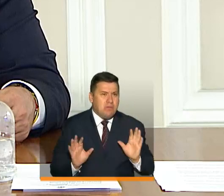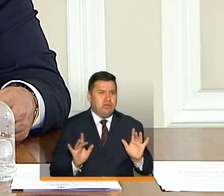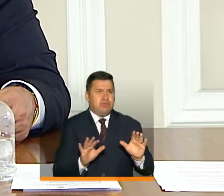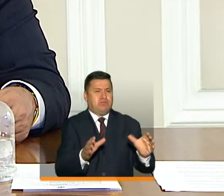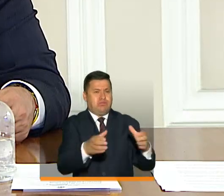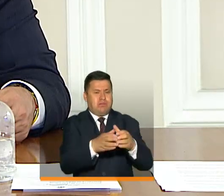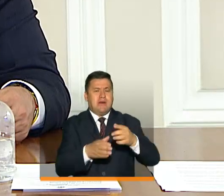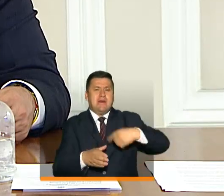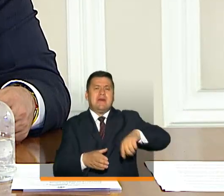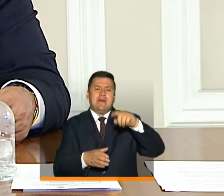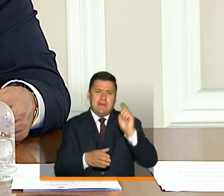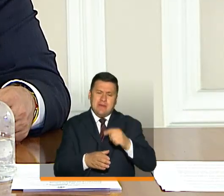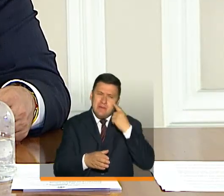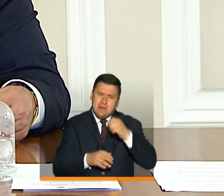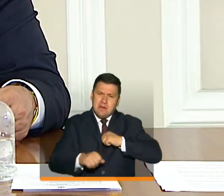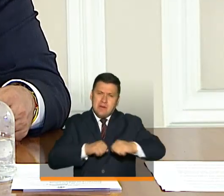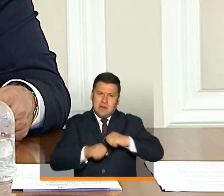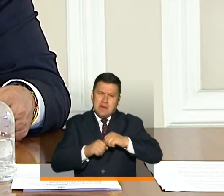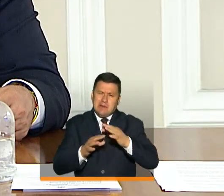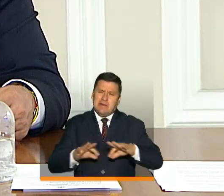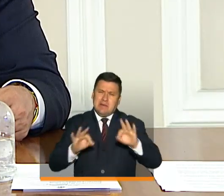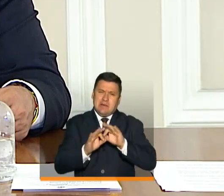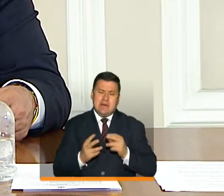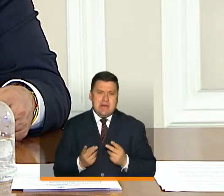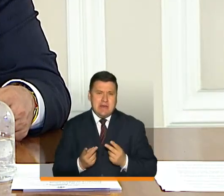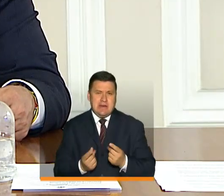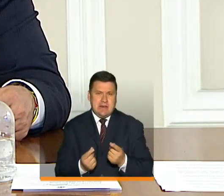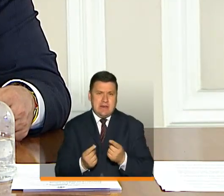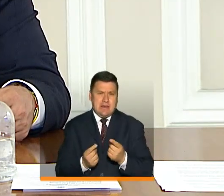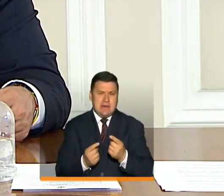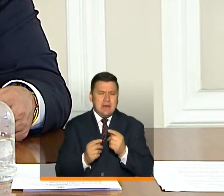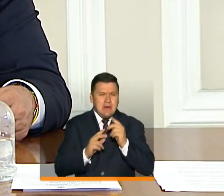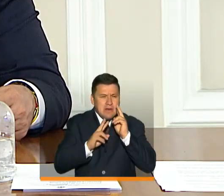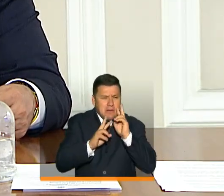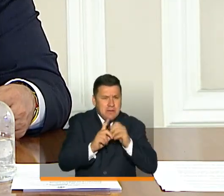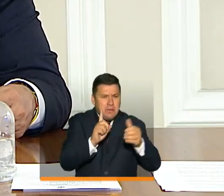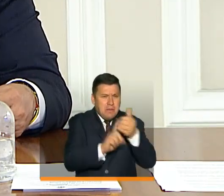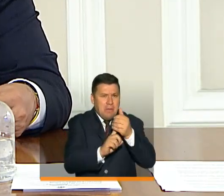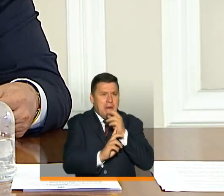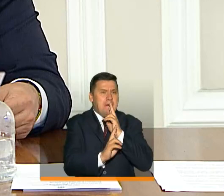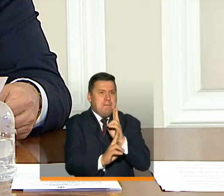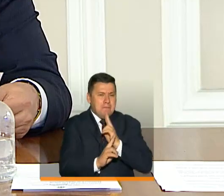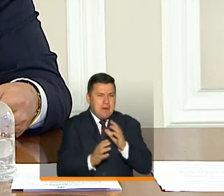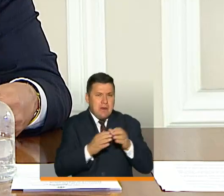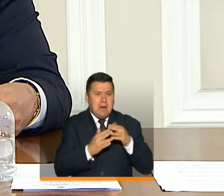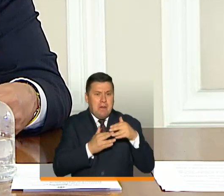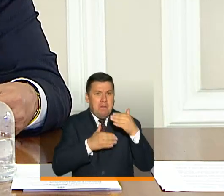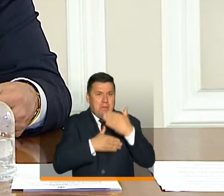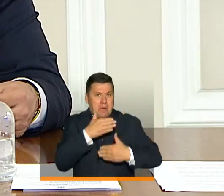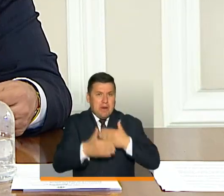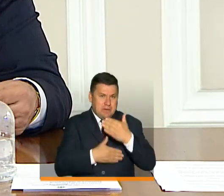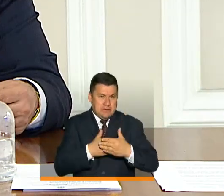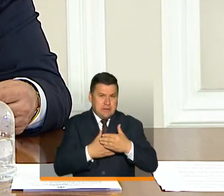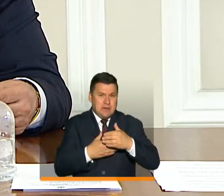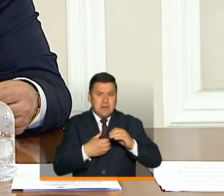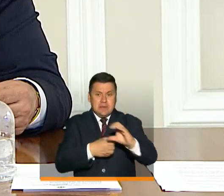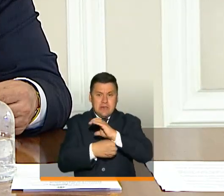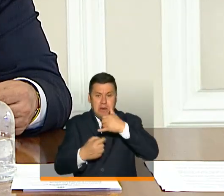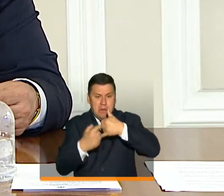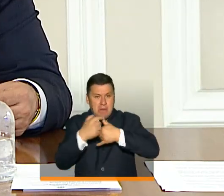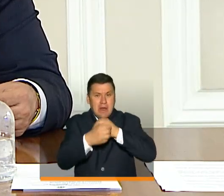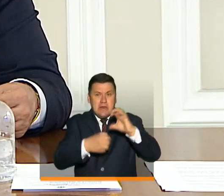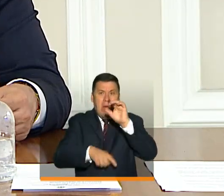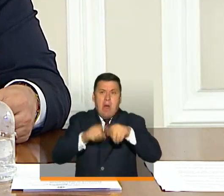conglomerados, sino que también se ha hecho un ejercicio muy rápido de depuración de casos que estaban en procesamiento en varias ciudades de